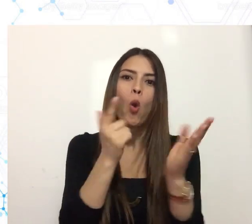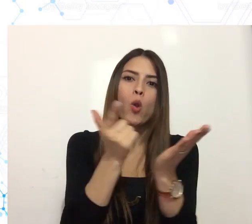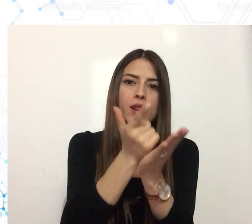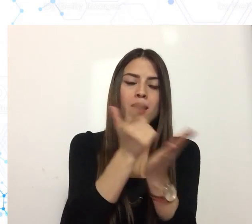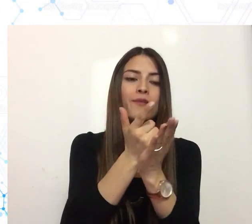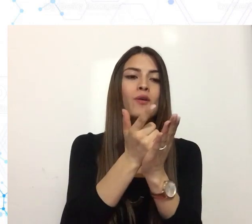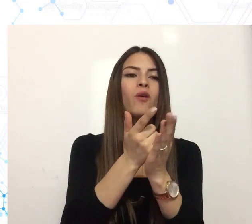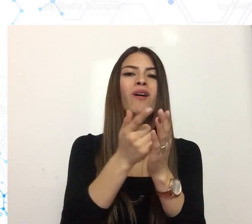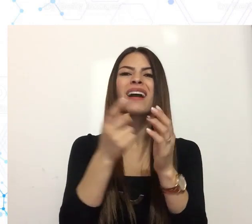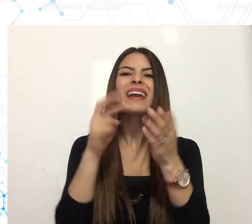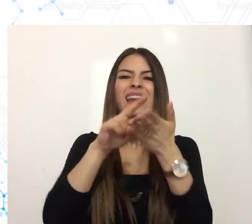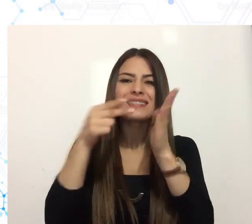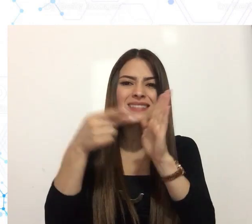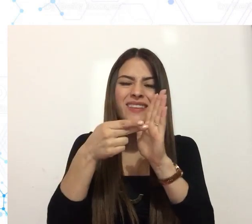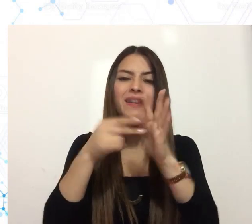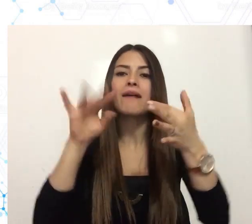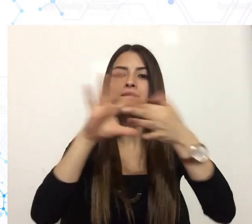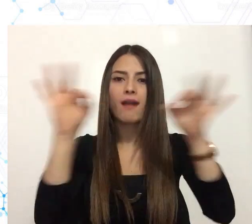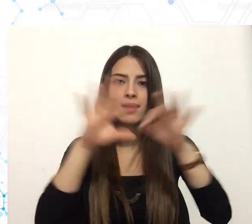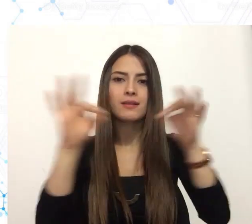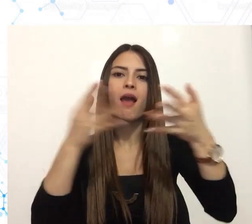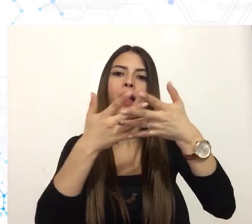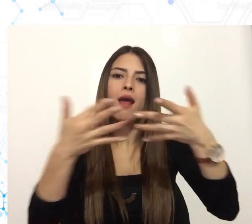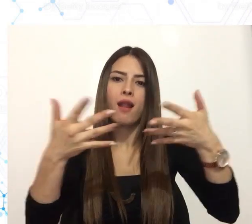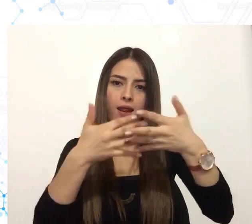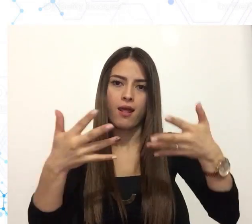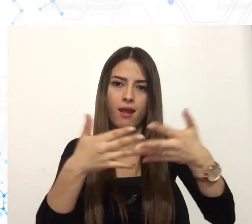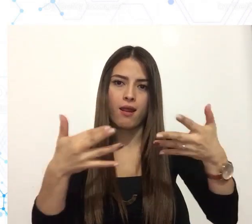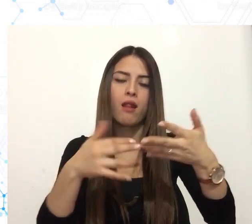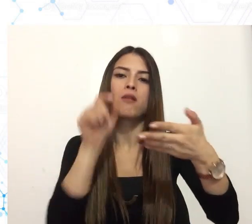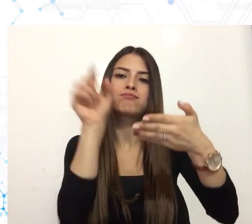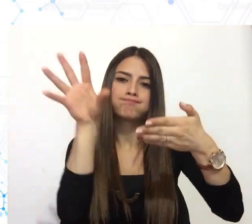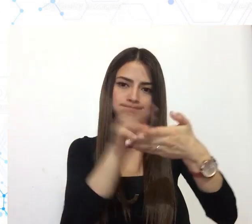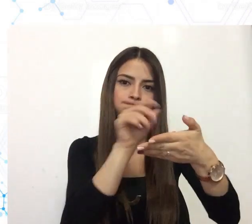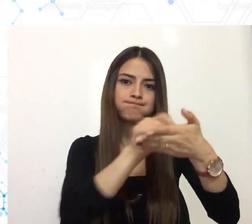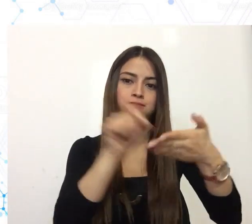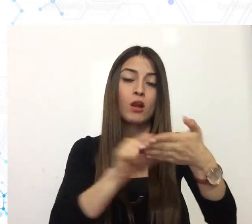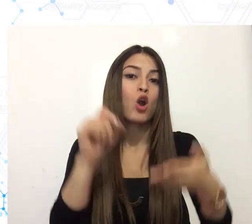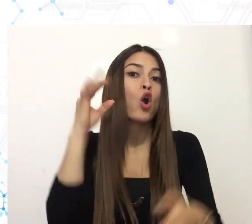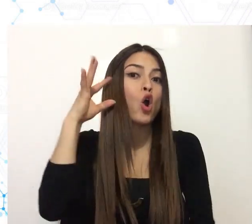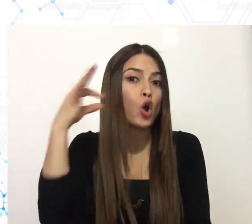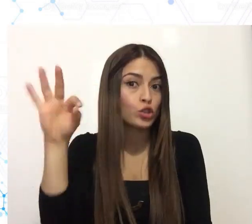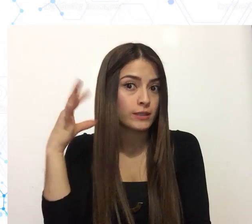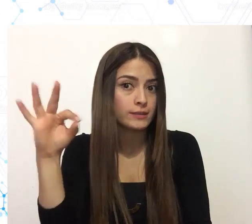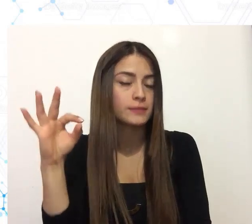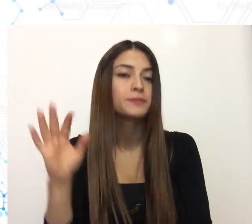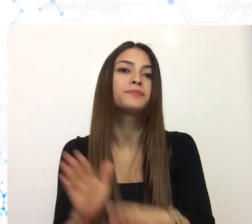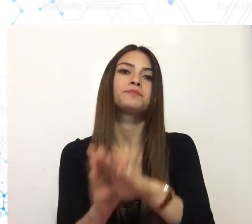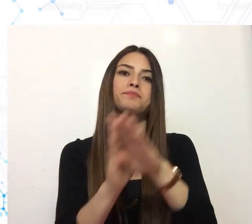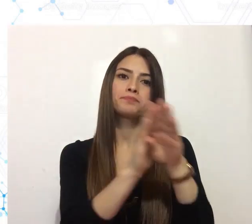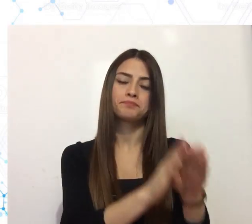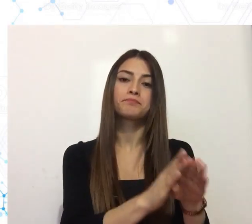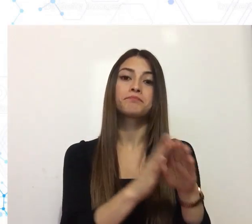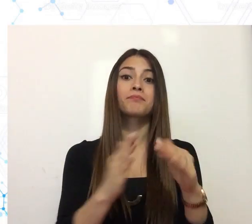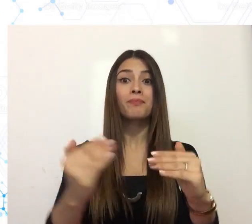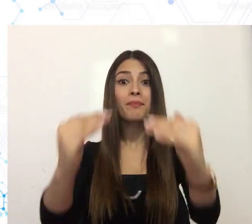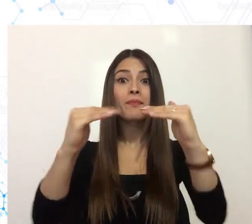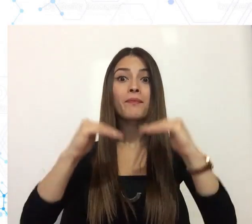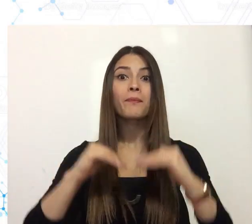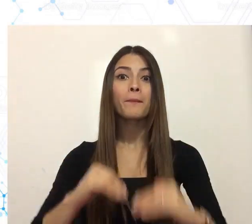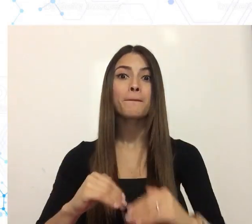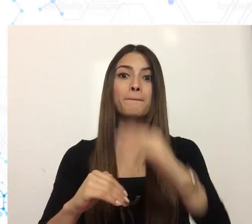que por favor escriban la definición de estos conceptos como corresponde. Observamos entonces